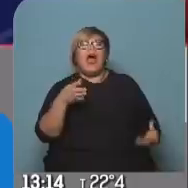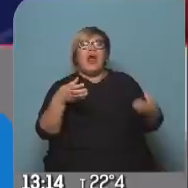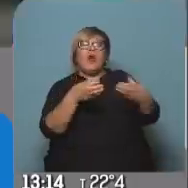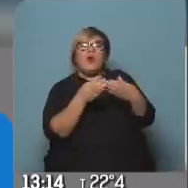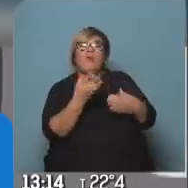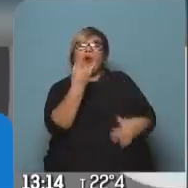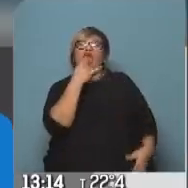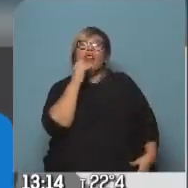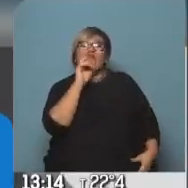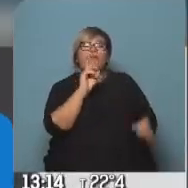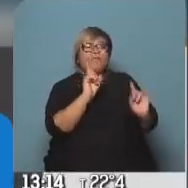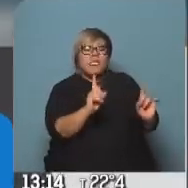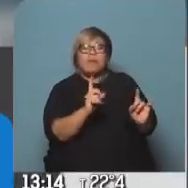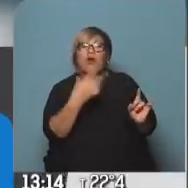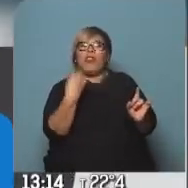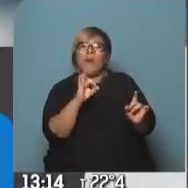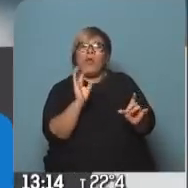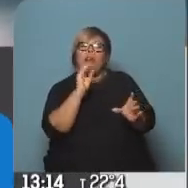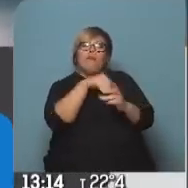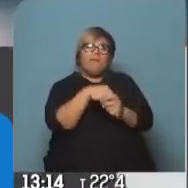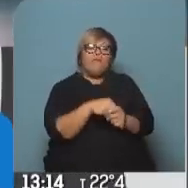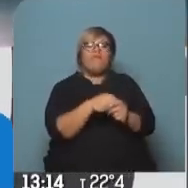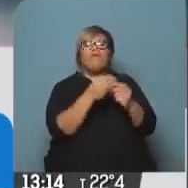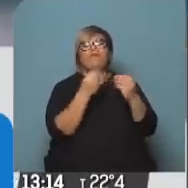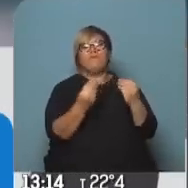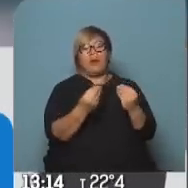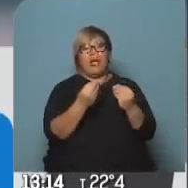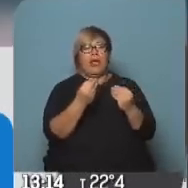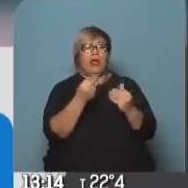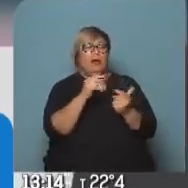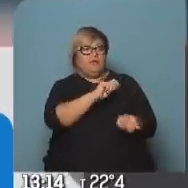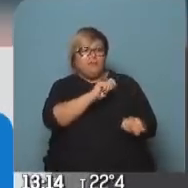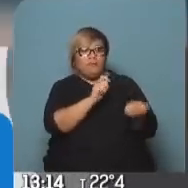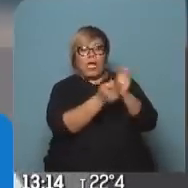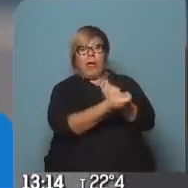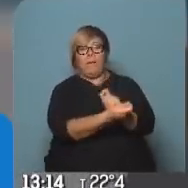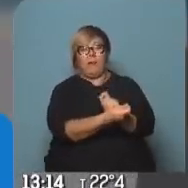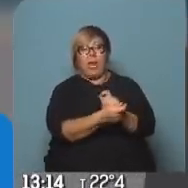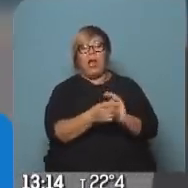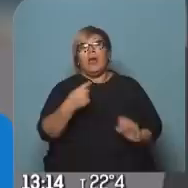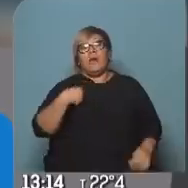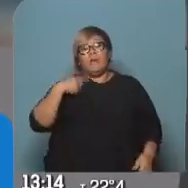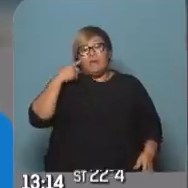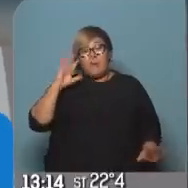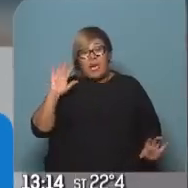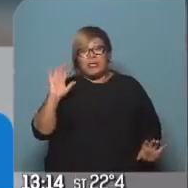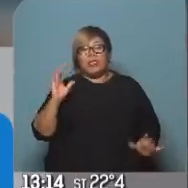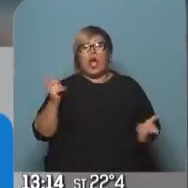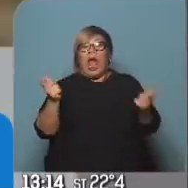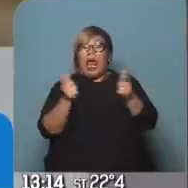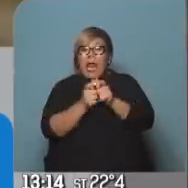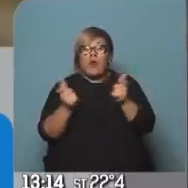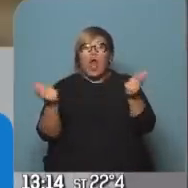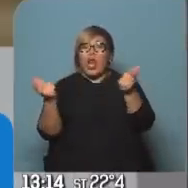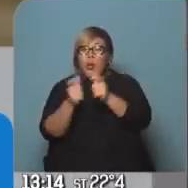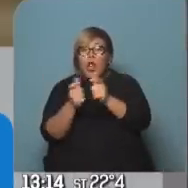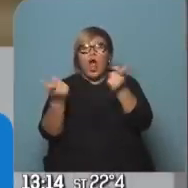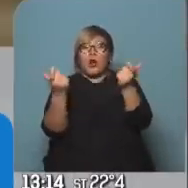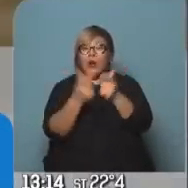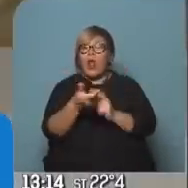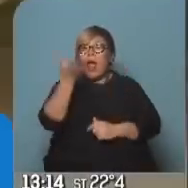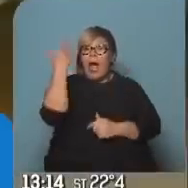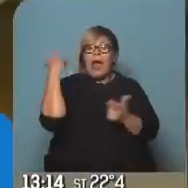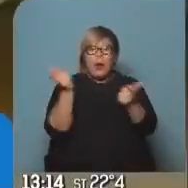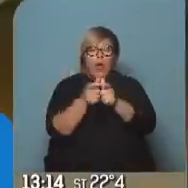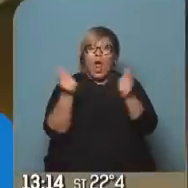que hay muchos, si uno piensa, hay muchos organismos y muchas instancias de reunión que no están funcionando. Grupo